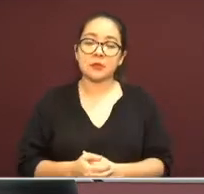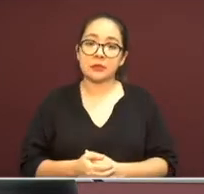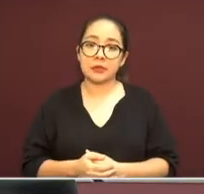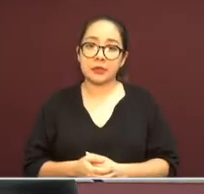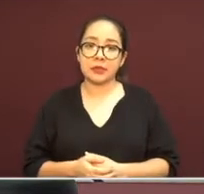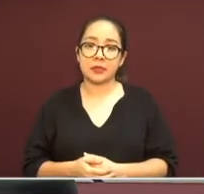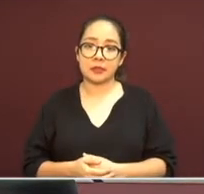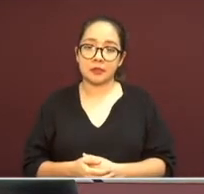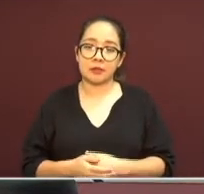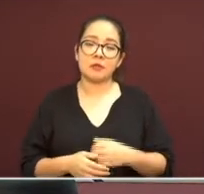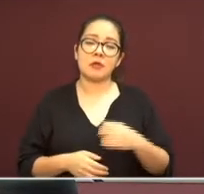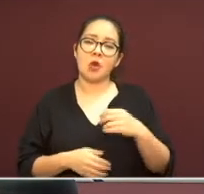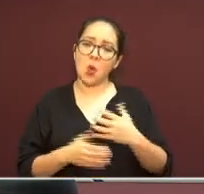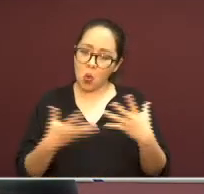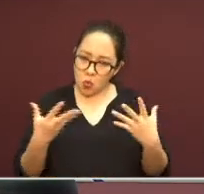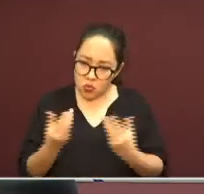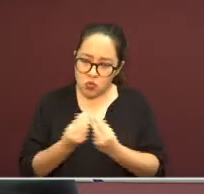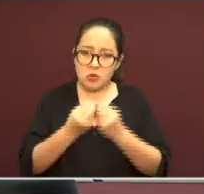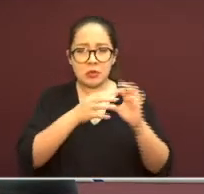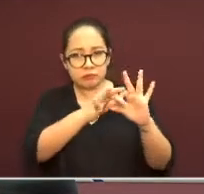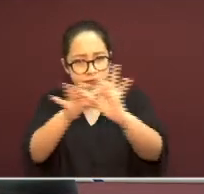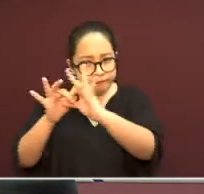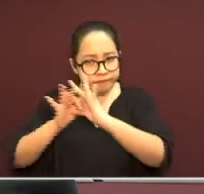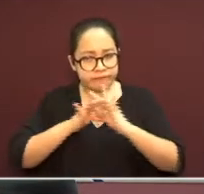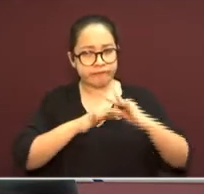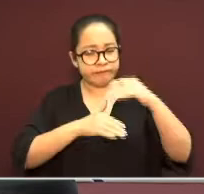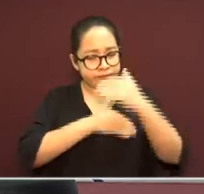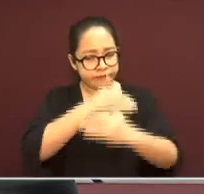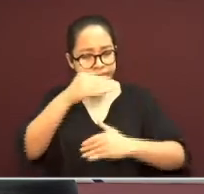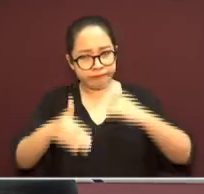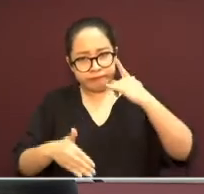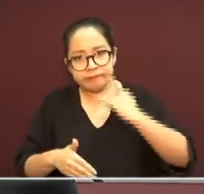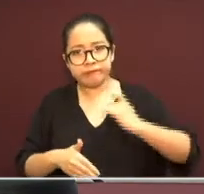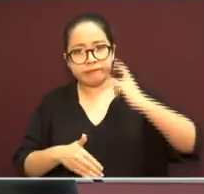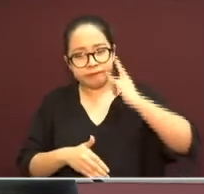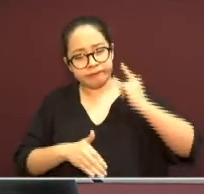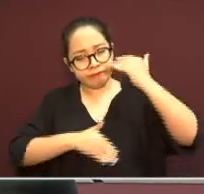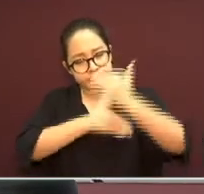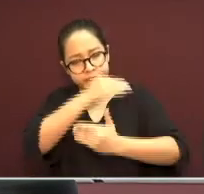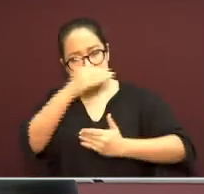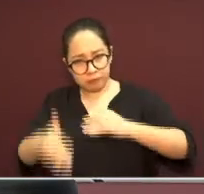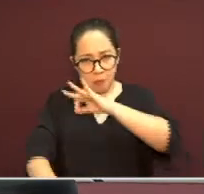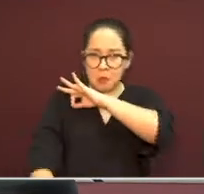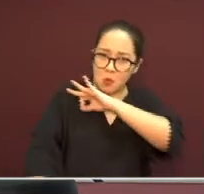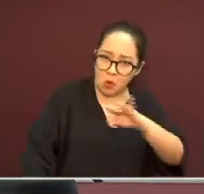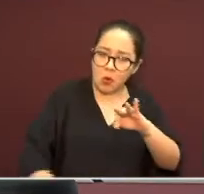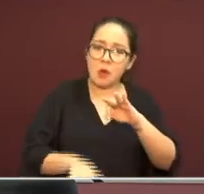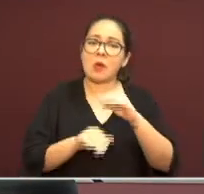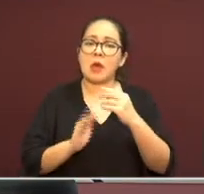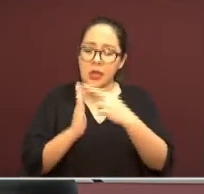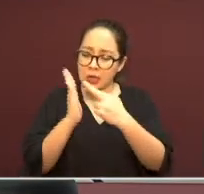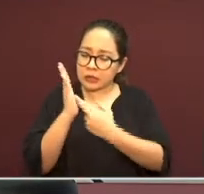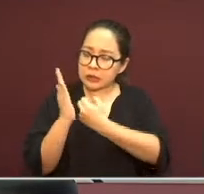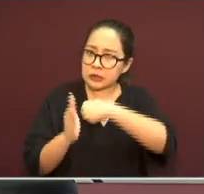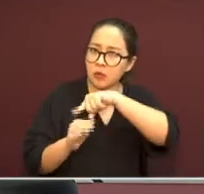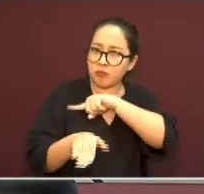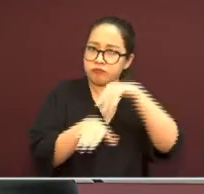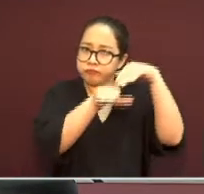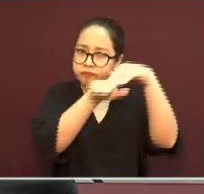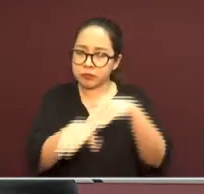lo hemos demostrado que sí podemos sigamos así acatando las medidas de protección sanitaria